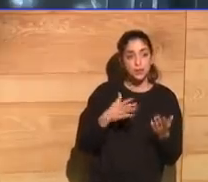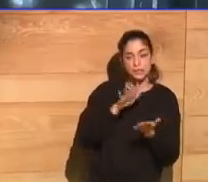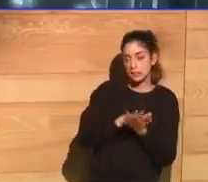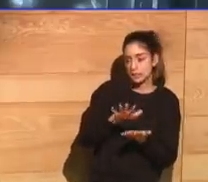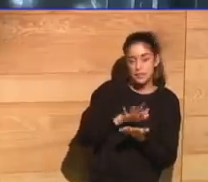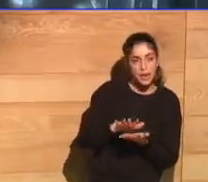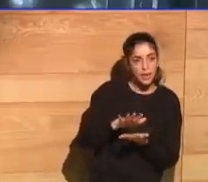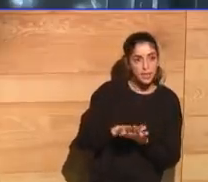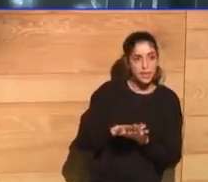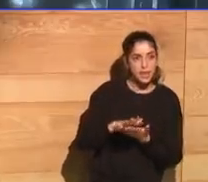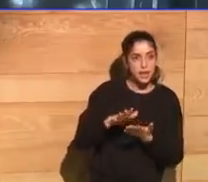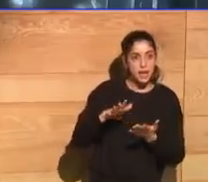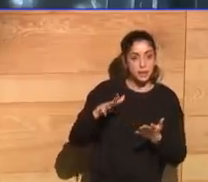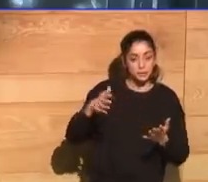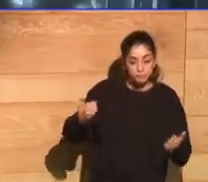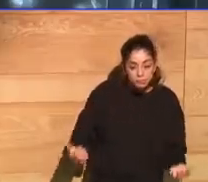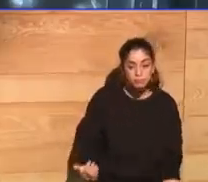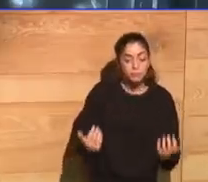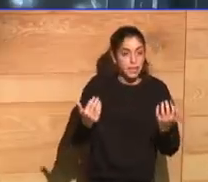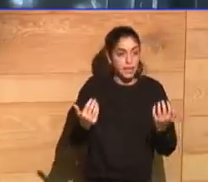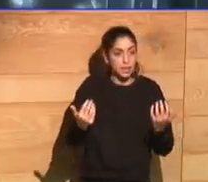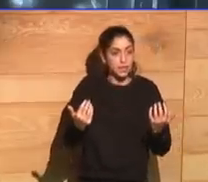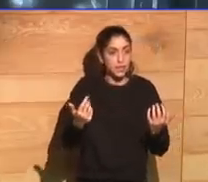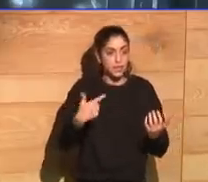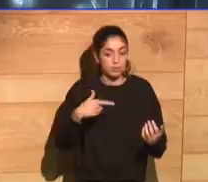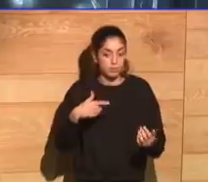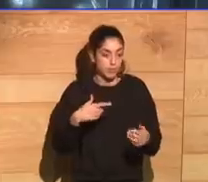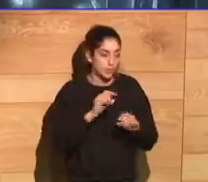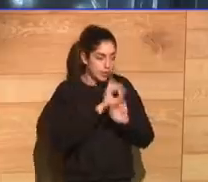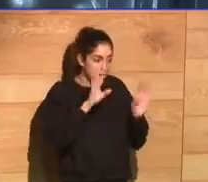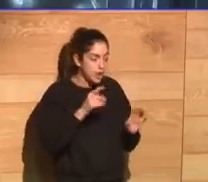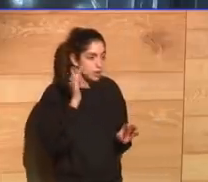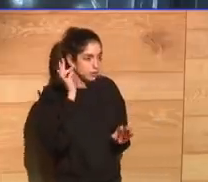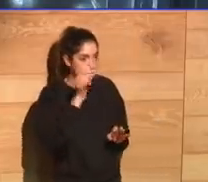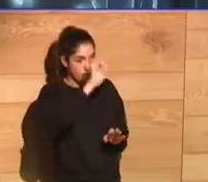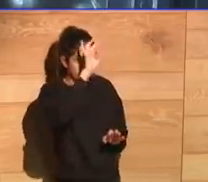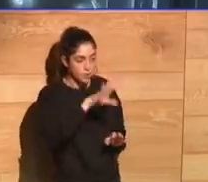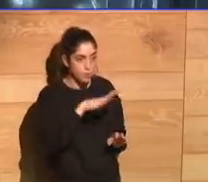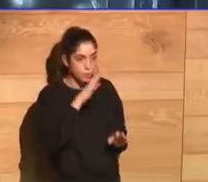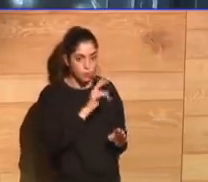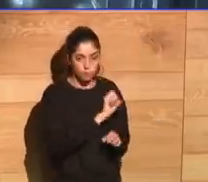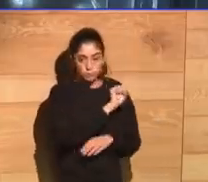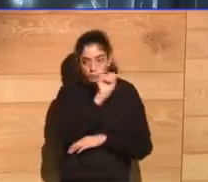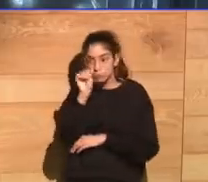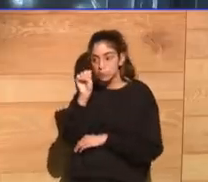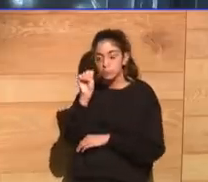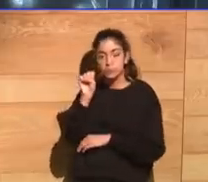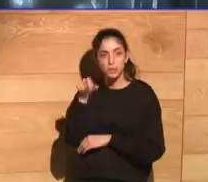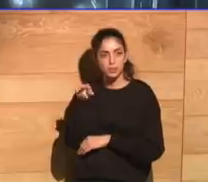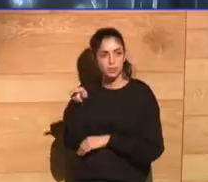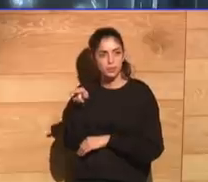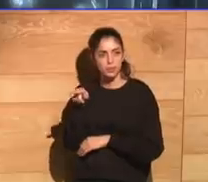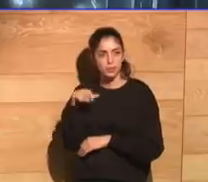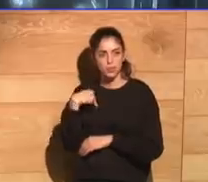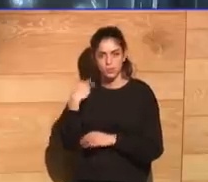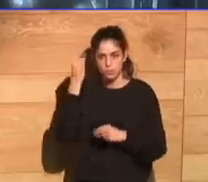la agarró con las manos desnudas. Y entonces, claro, ella flipaba porque se volvió hacia él cuando aterrizaron los dos. Dijo, ¿no crees